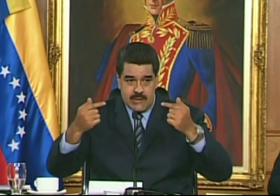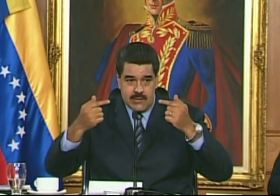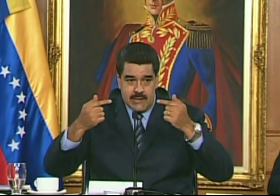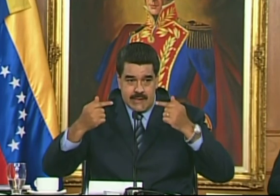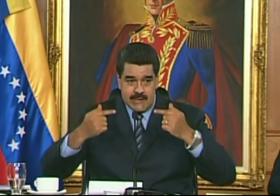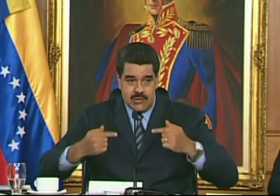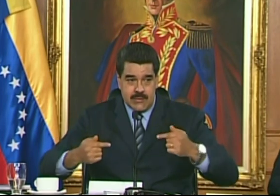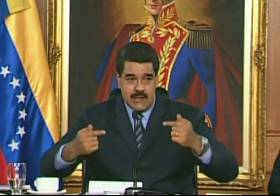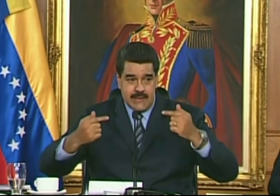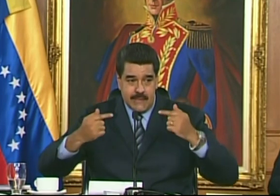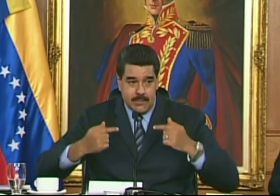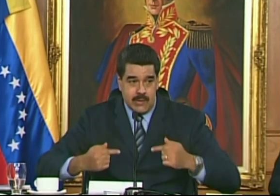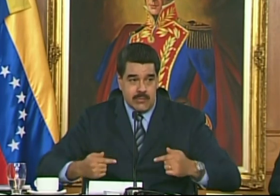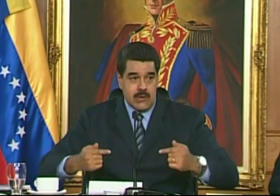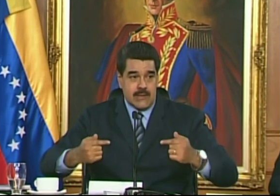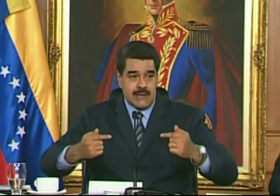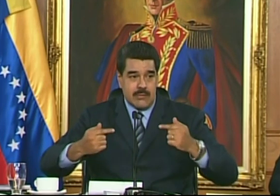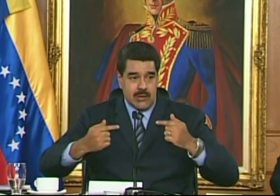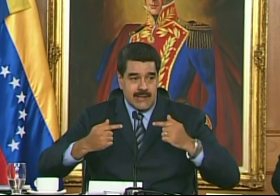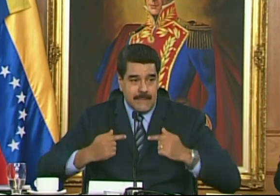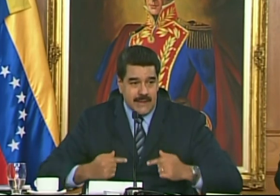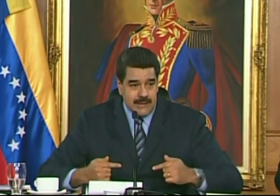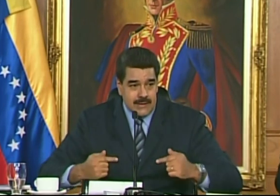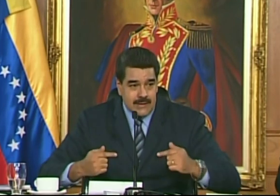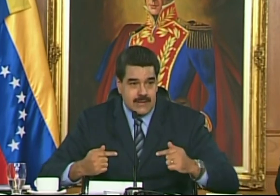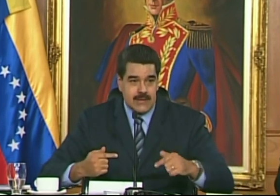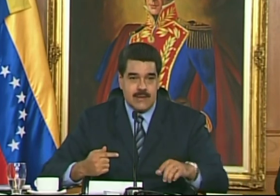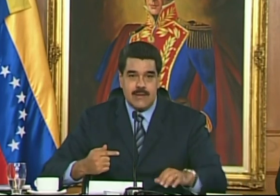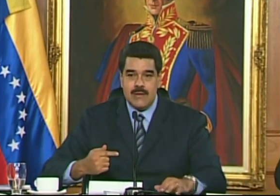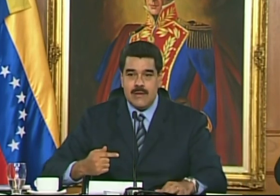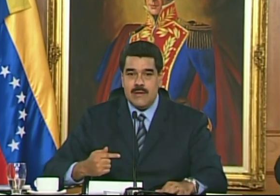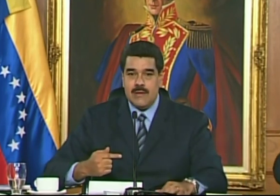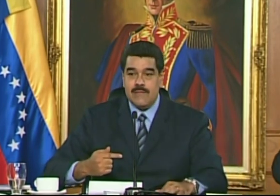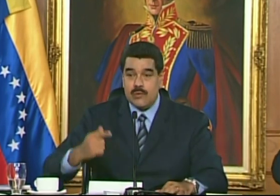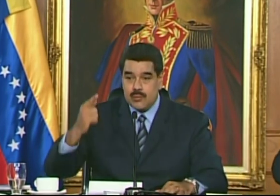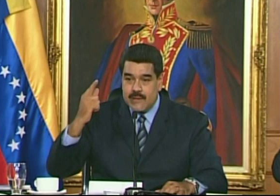intelectuales orgánicos de la clase obrera, del pueblo, del bloque de la patria,